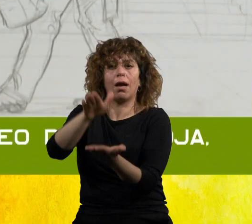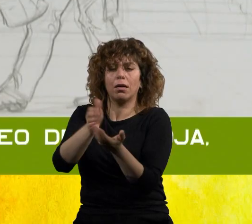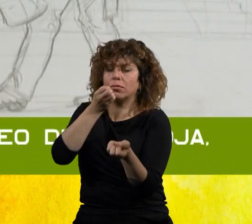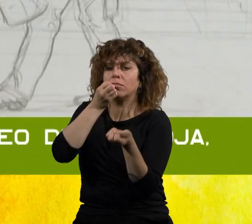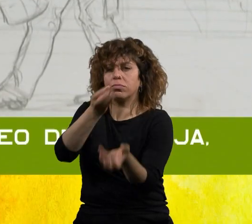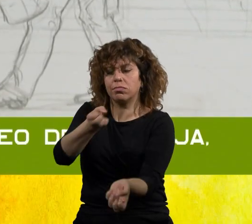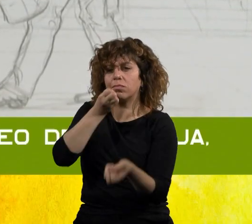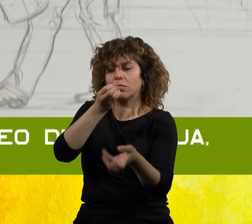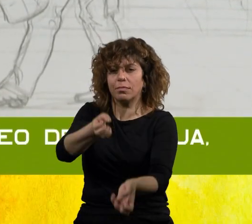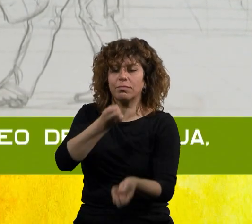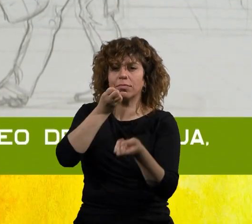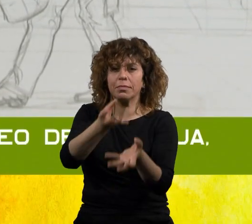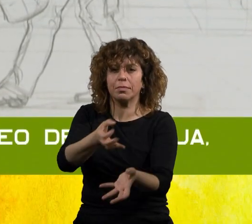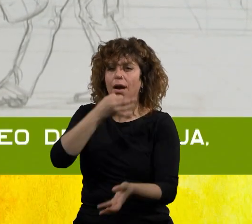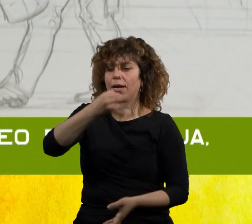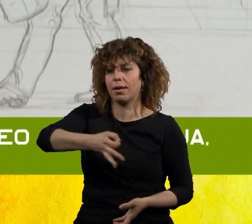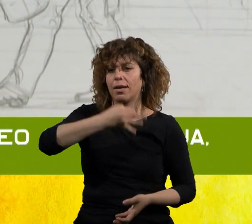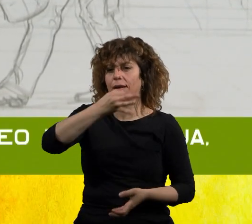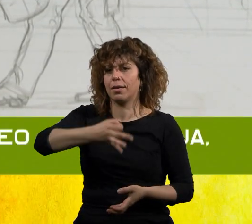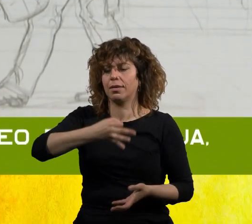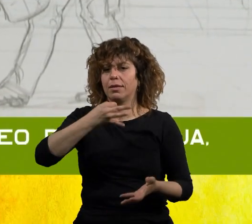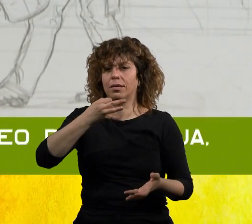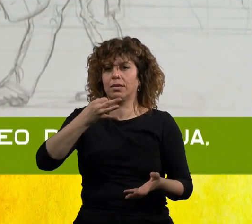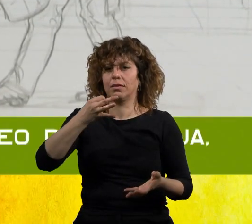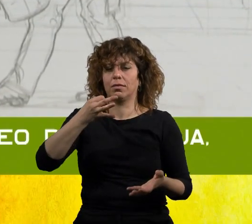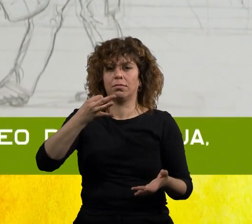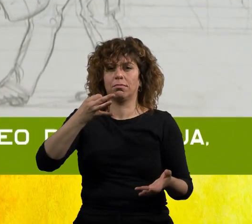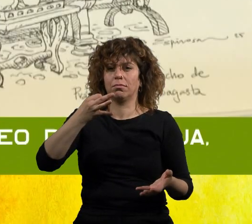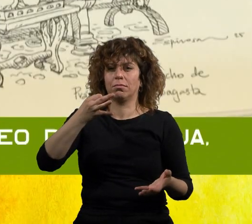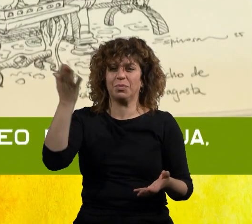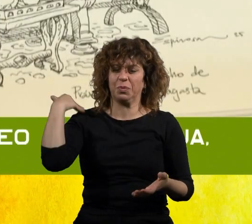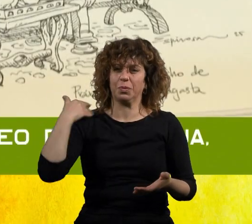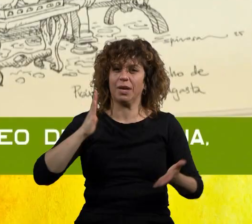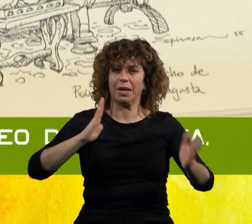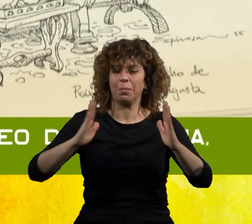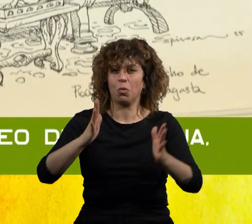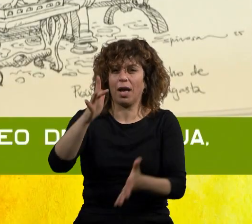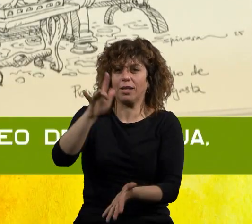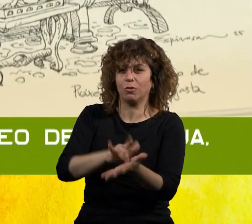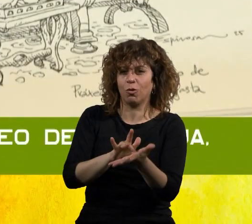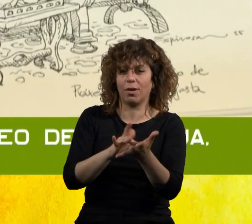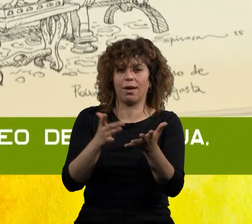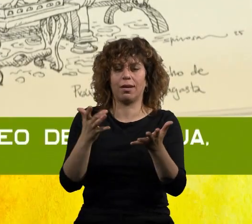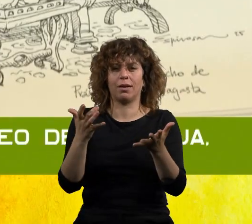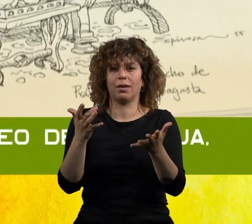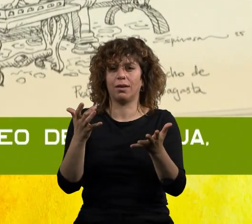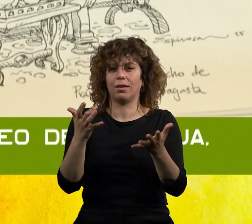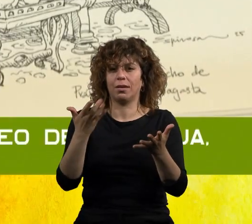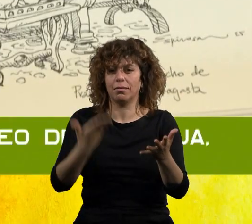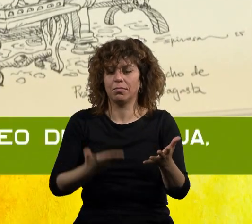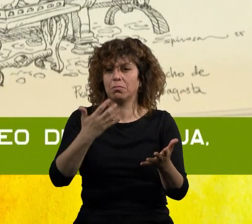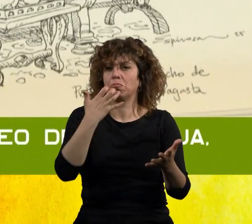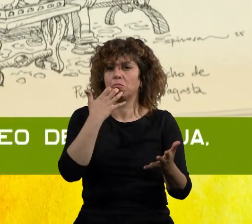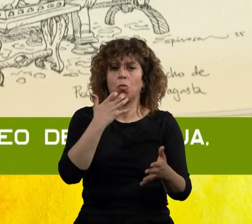incluso, con muchos avatares por las épocas en las que pasó, una